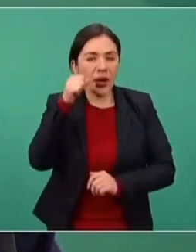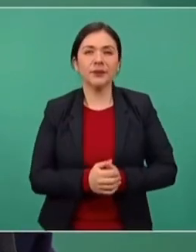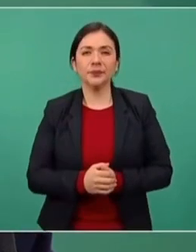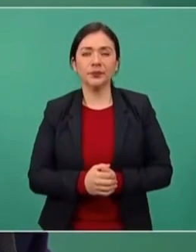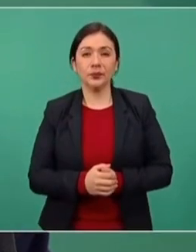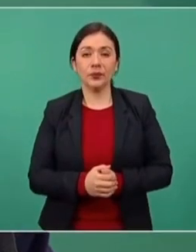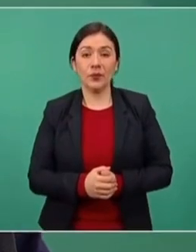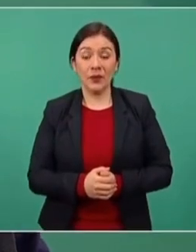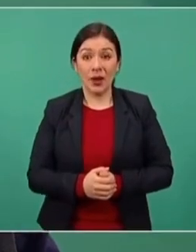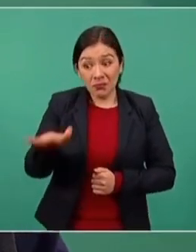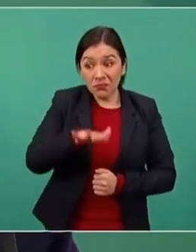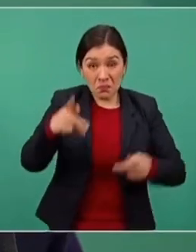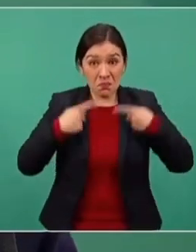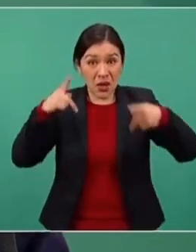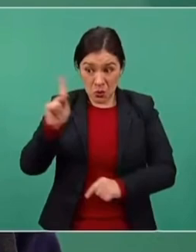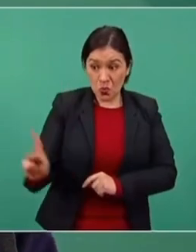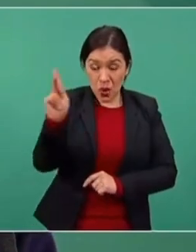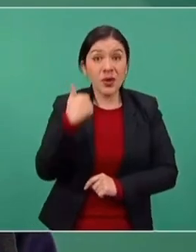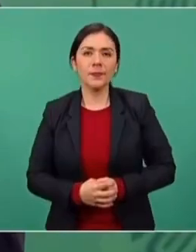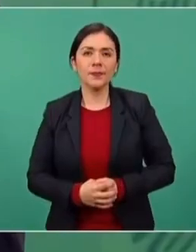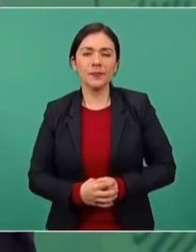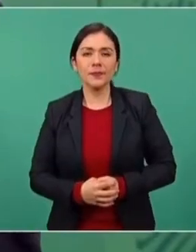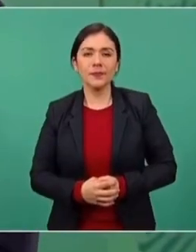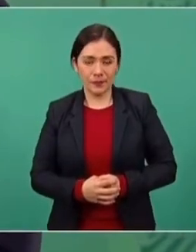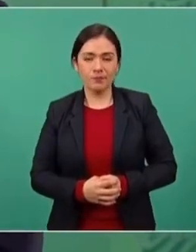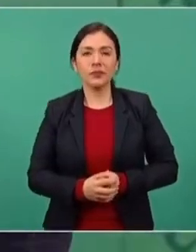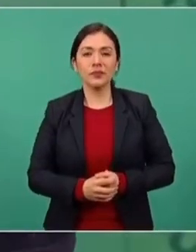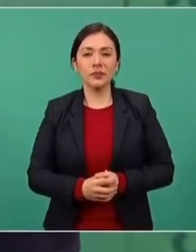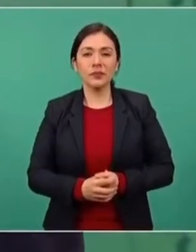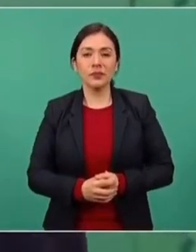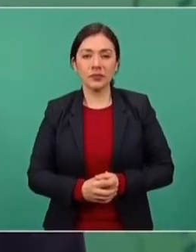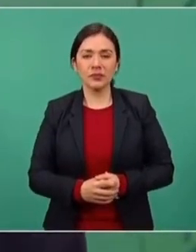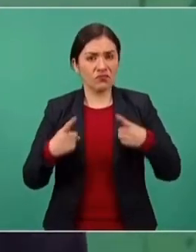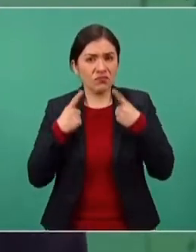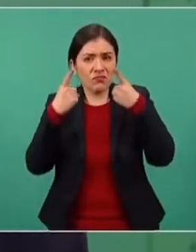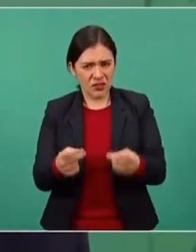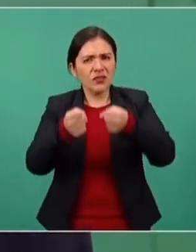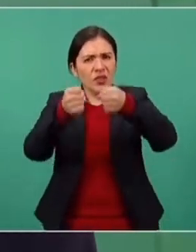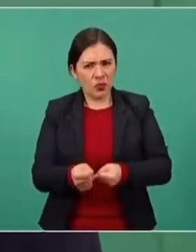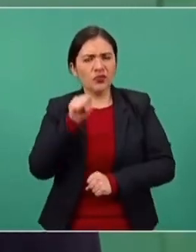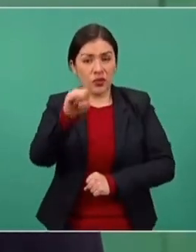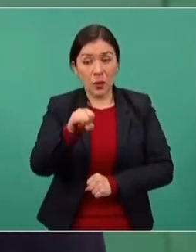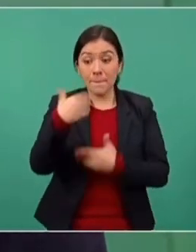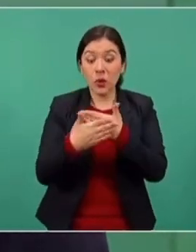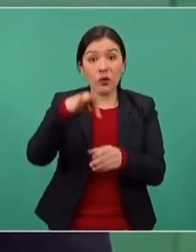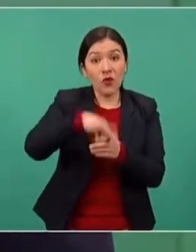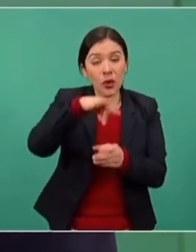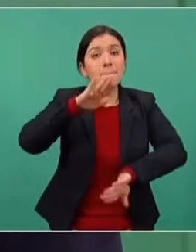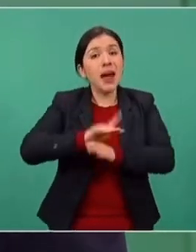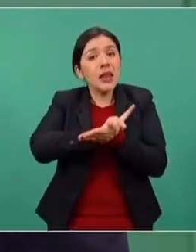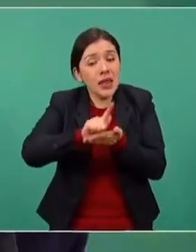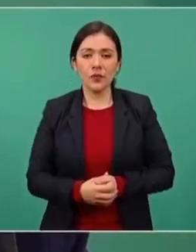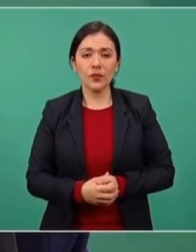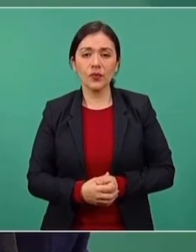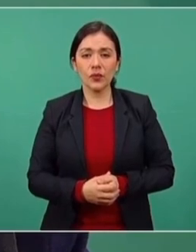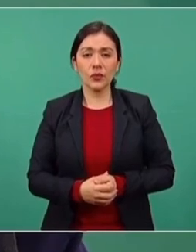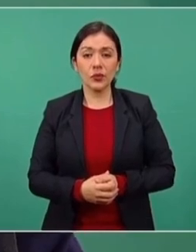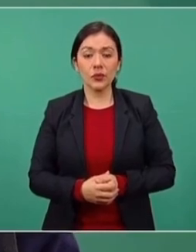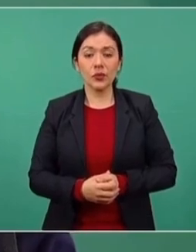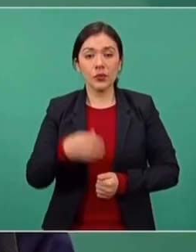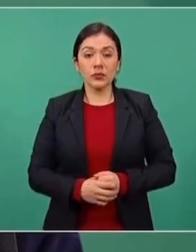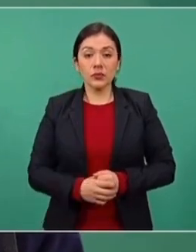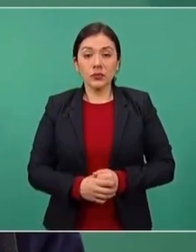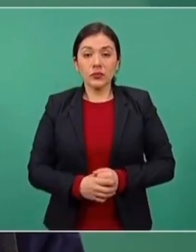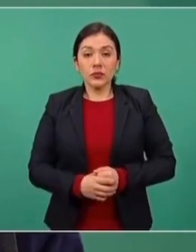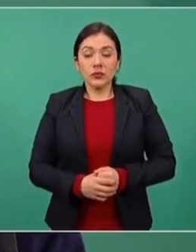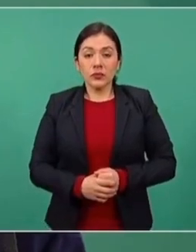el pueblo que quiere ser libre, lo será. Agrego, se va a garantizar que las elecciones sean limpias y libres.